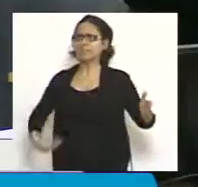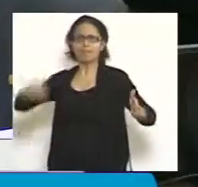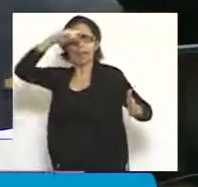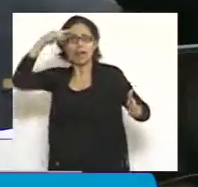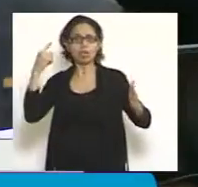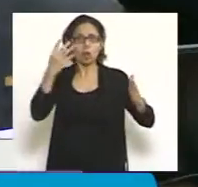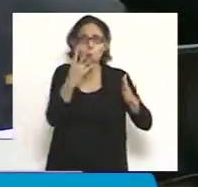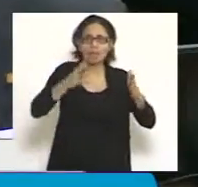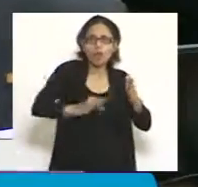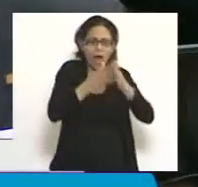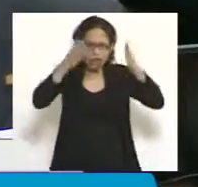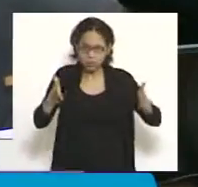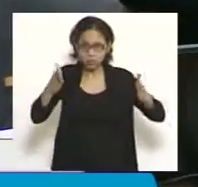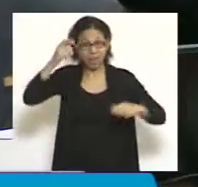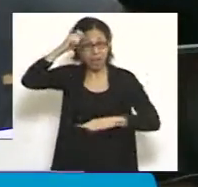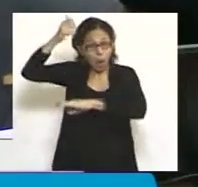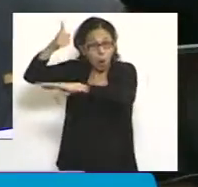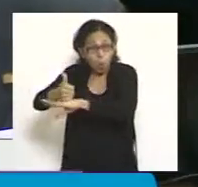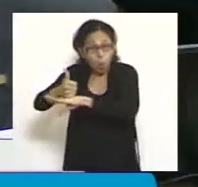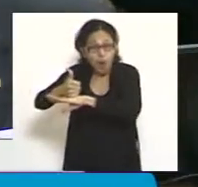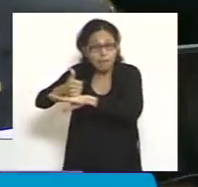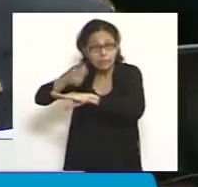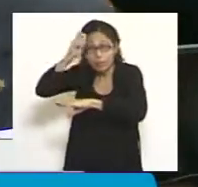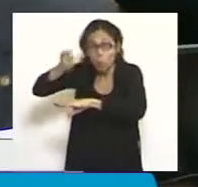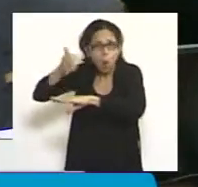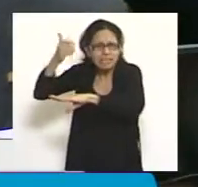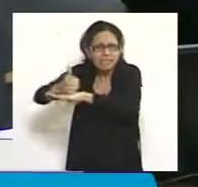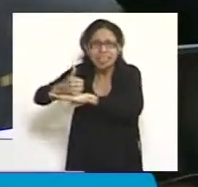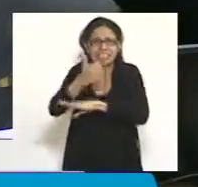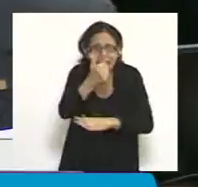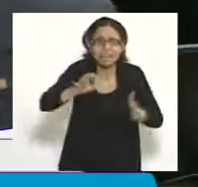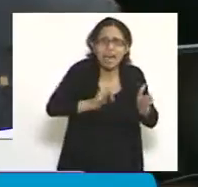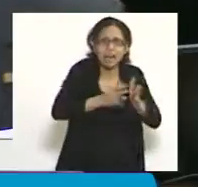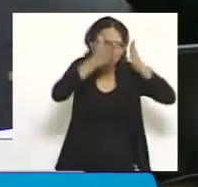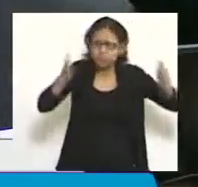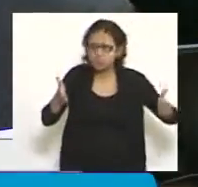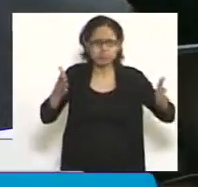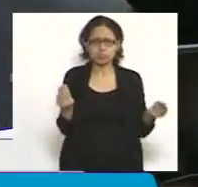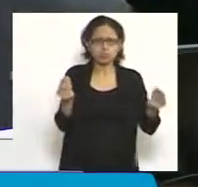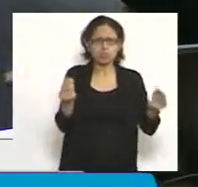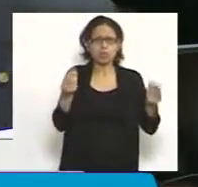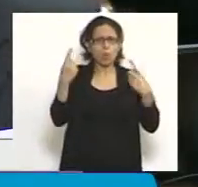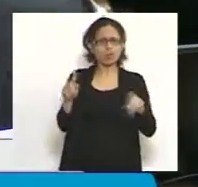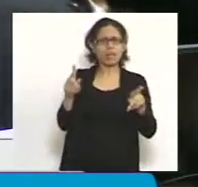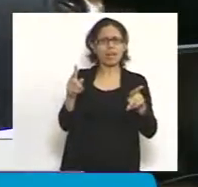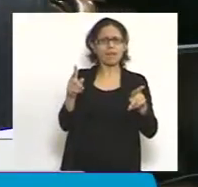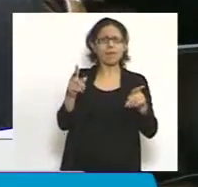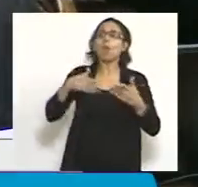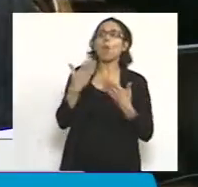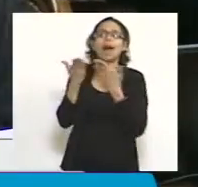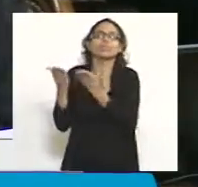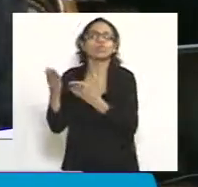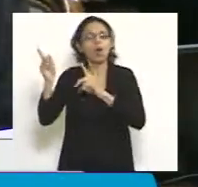qué entonces fijar una lista de conjueces que dure 6 años, un periodo y medio, tanto para el consejero como para el